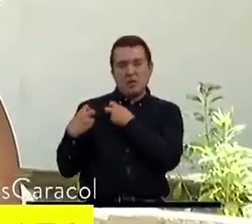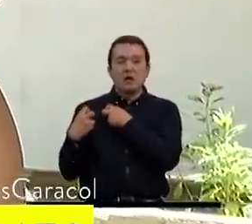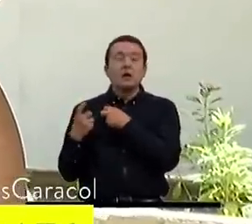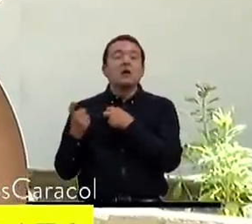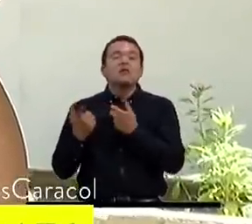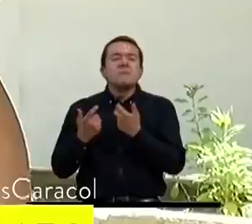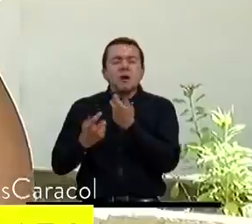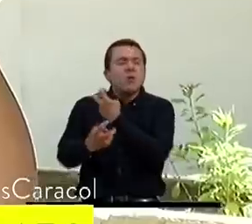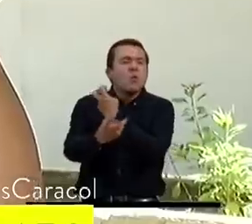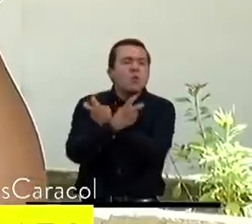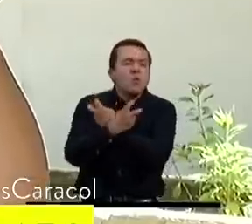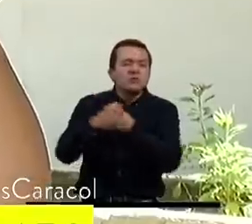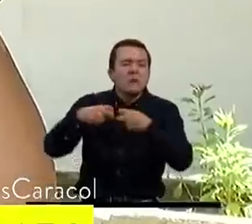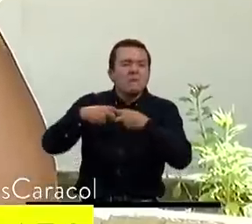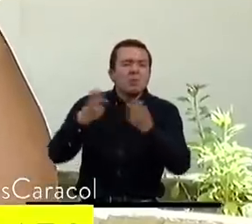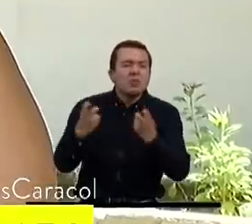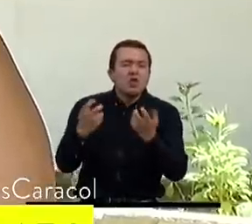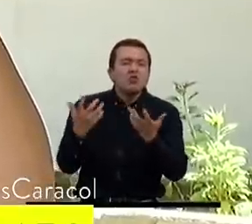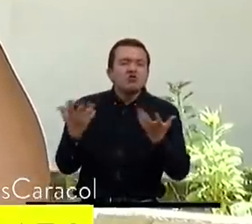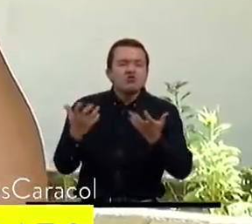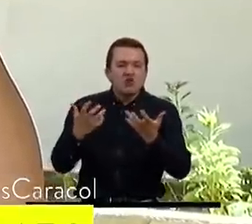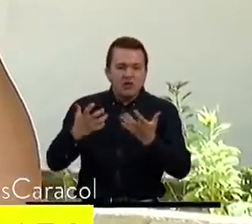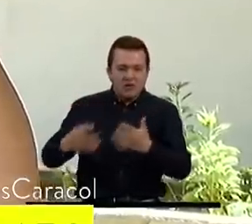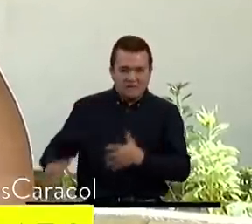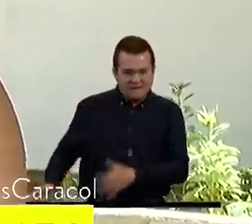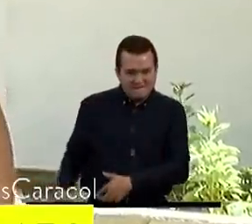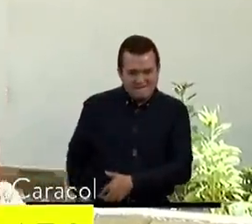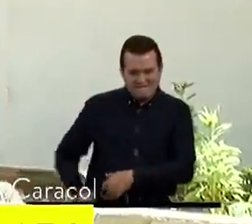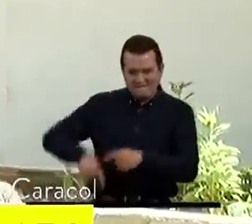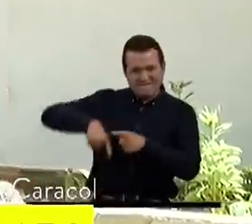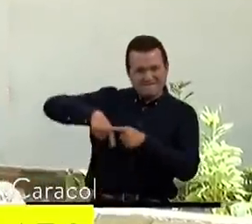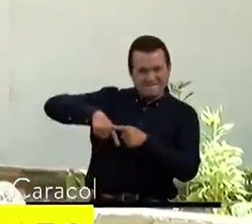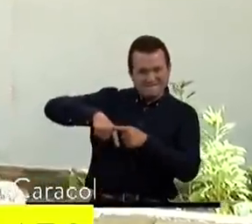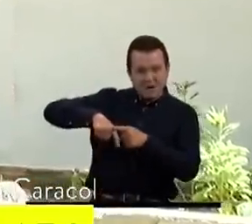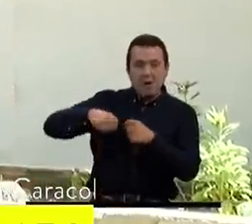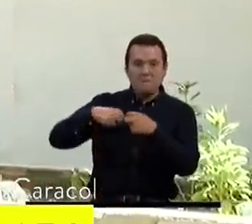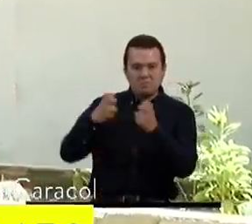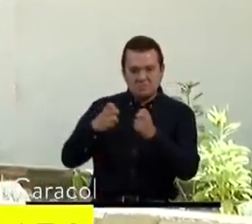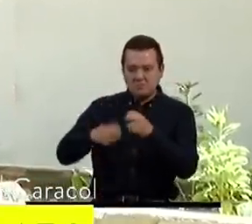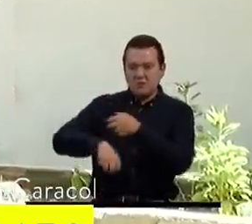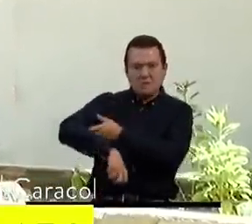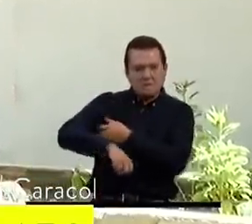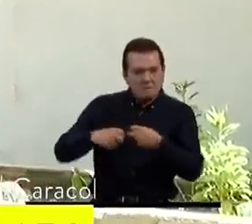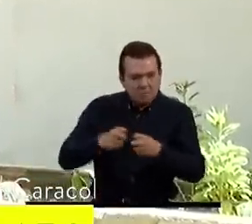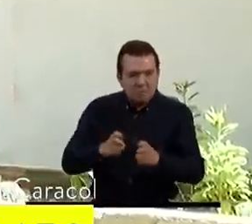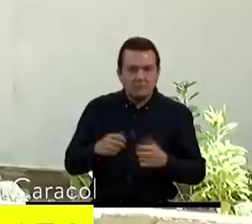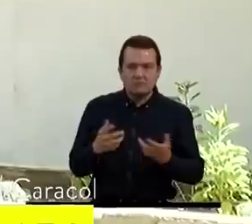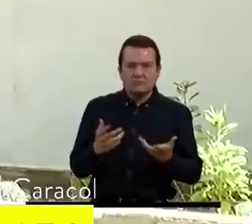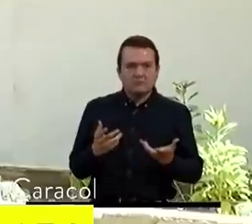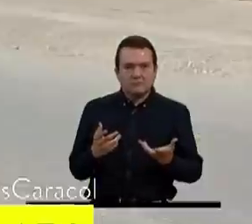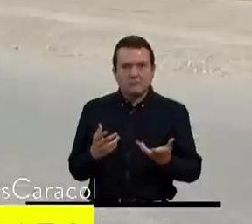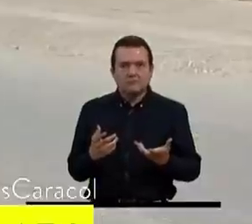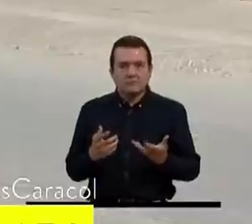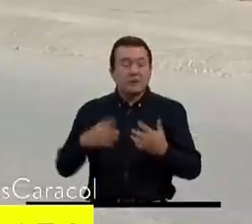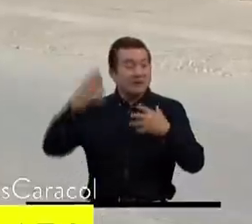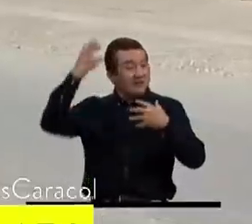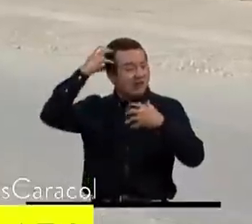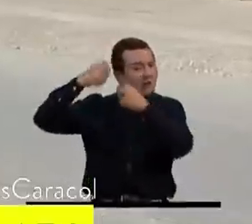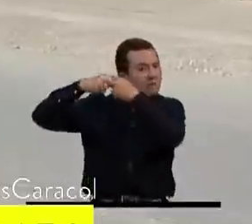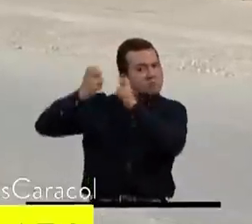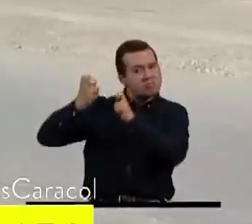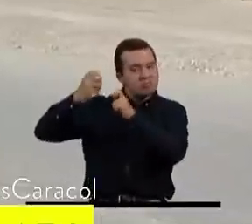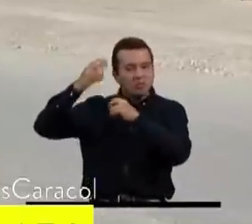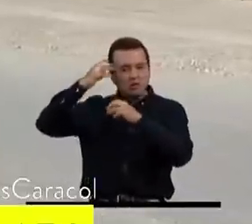fractura en el fémur, en el húmero y además presenta trauma cráneo encefálico.